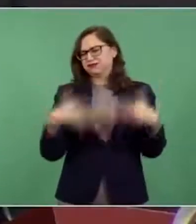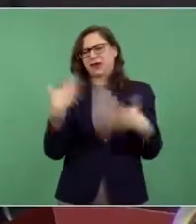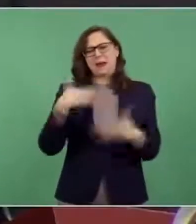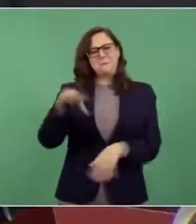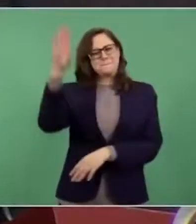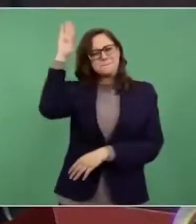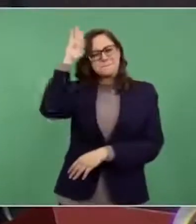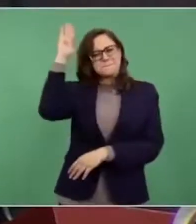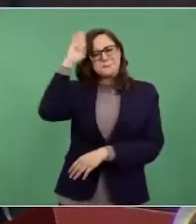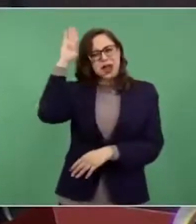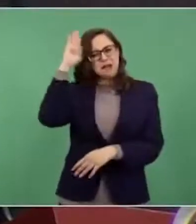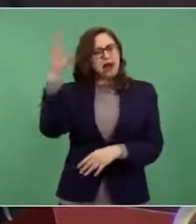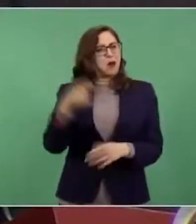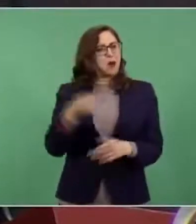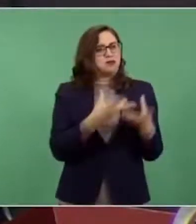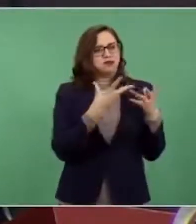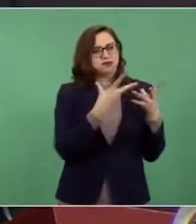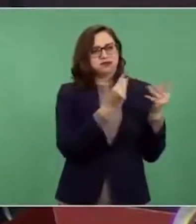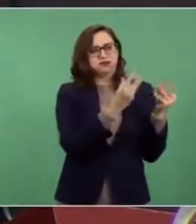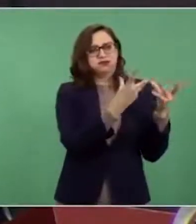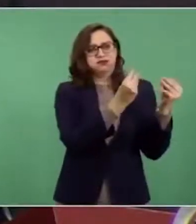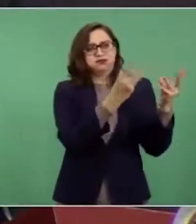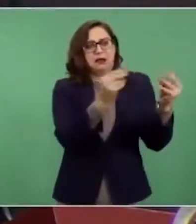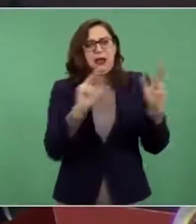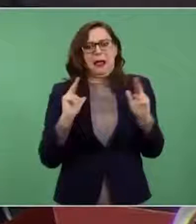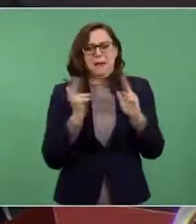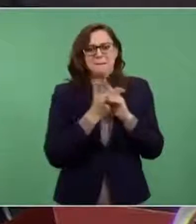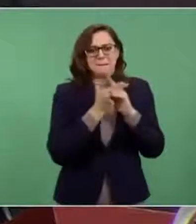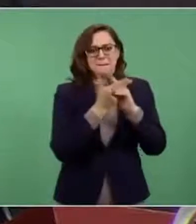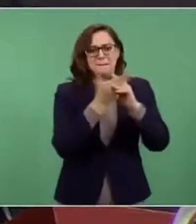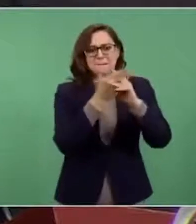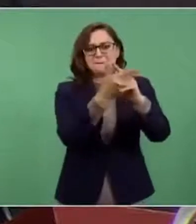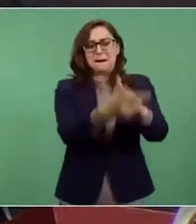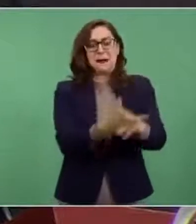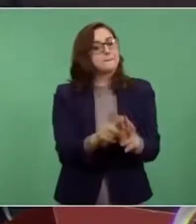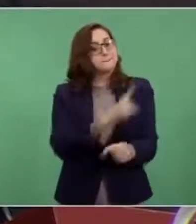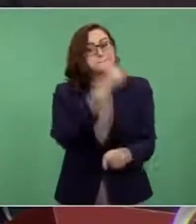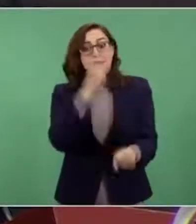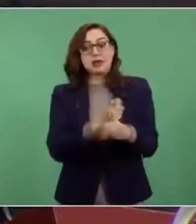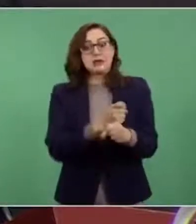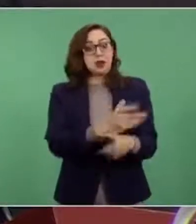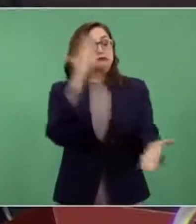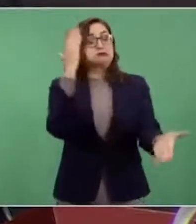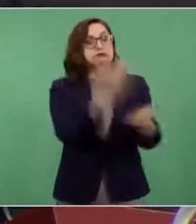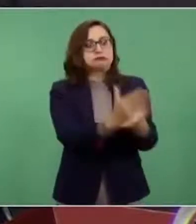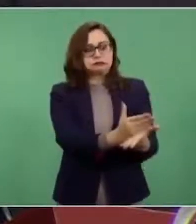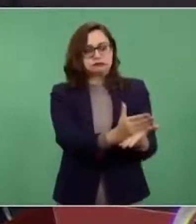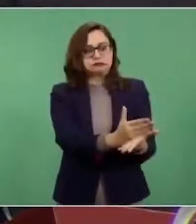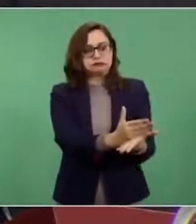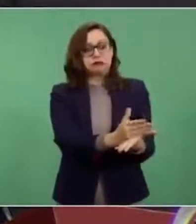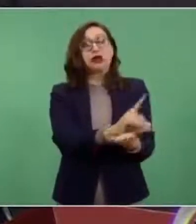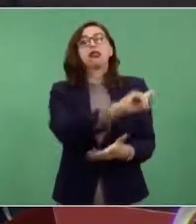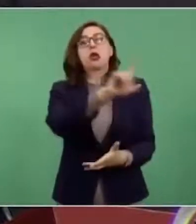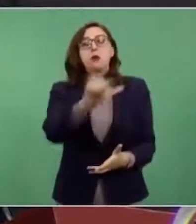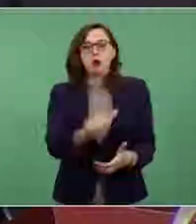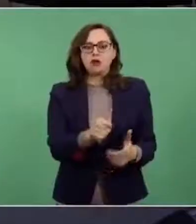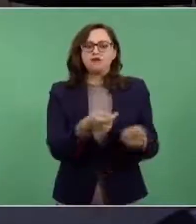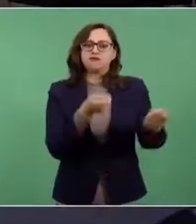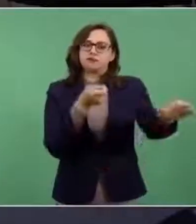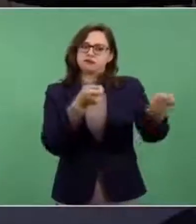que contener el avance y ya vamos poco a